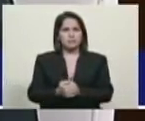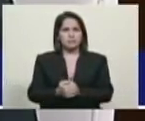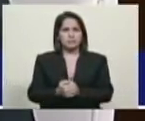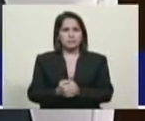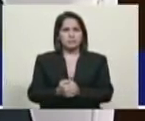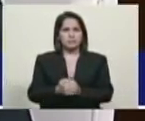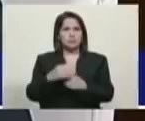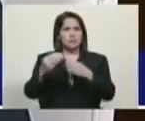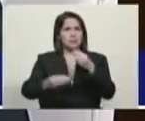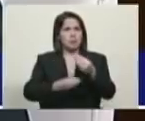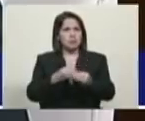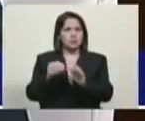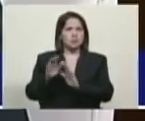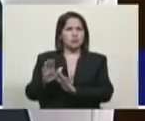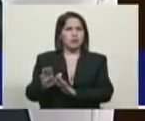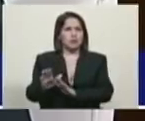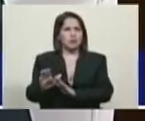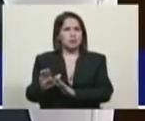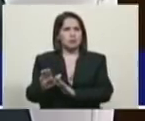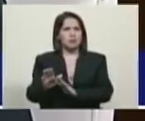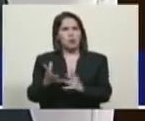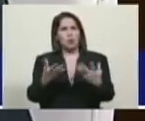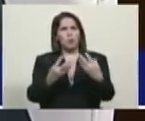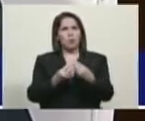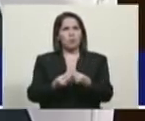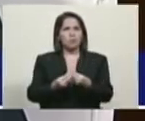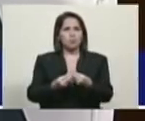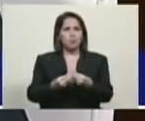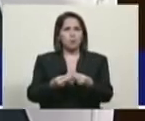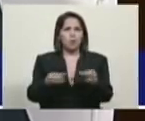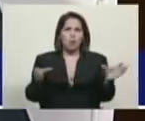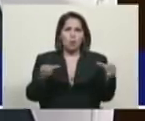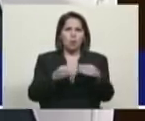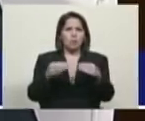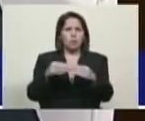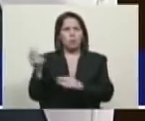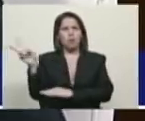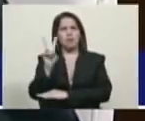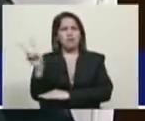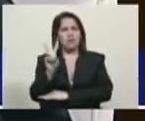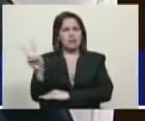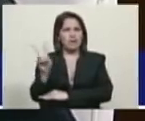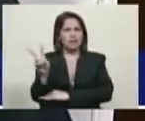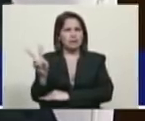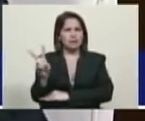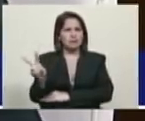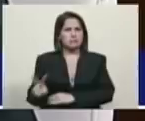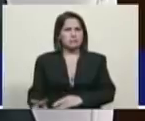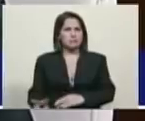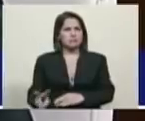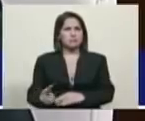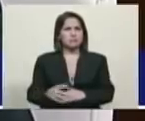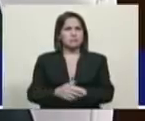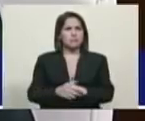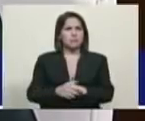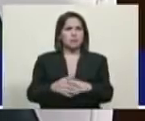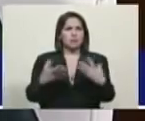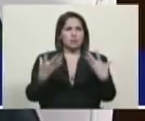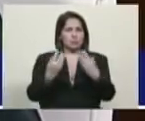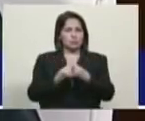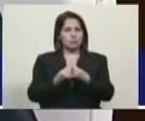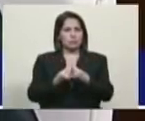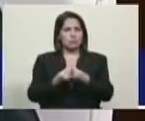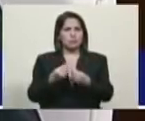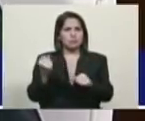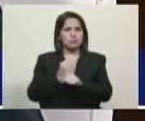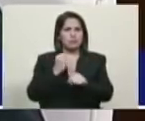estamos llevando allí. Con los compañeros vietnamitas en el acuerdo Venezuela-Vietnam se probaron 20 variedades de semillas de arroz, de